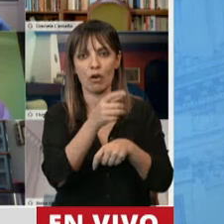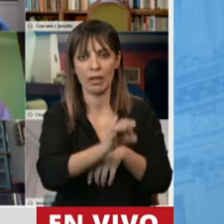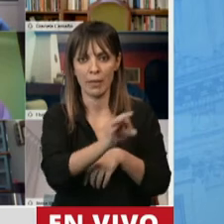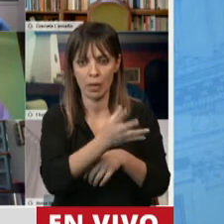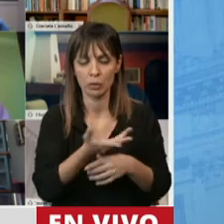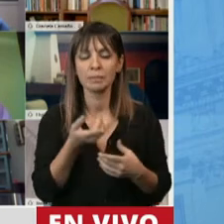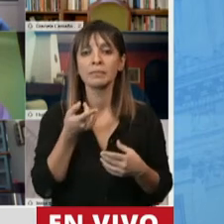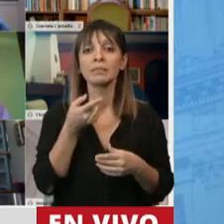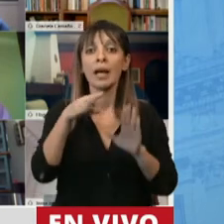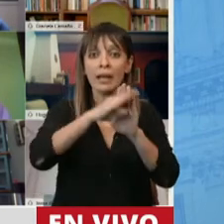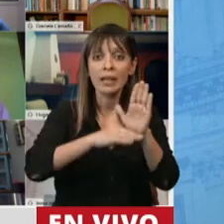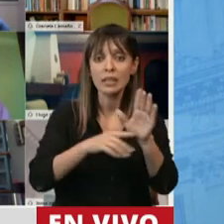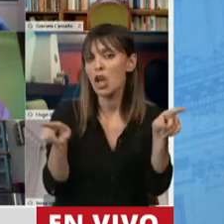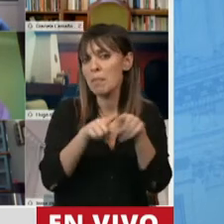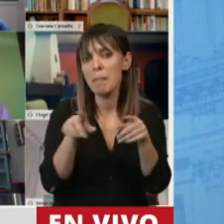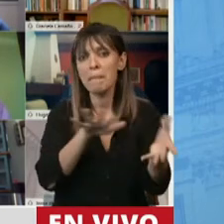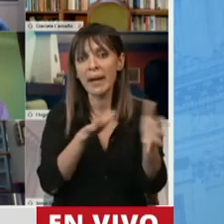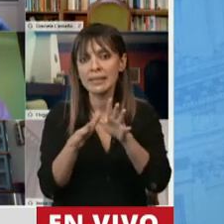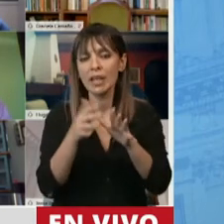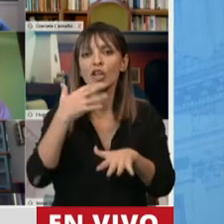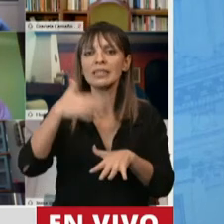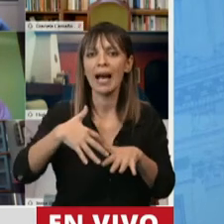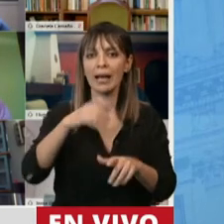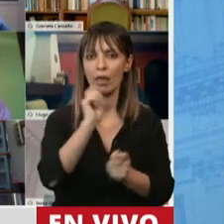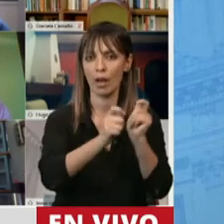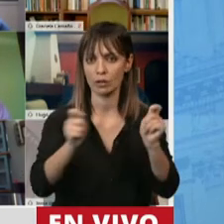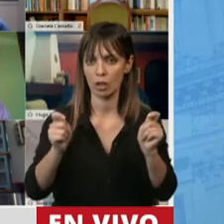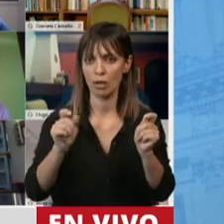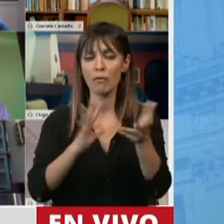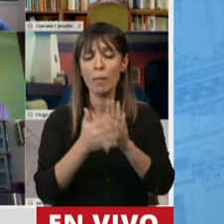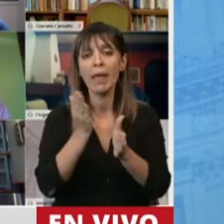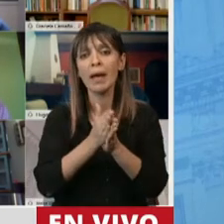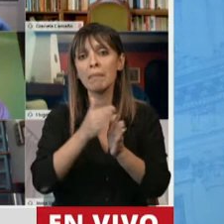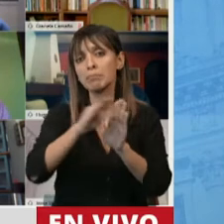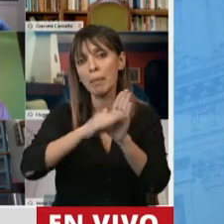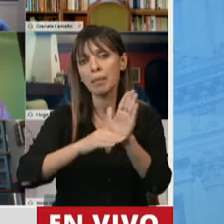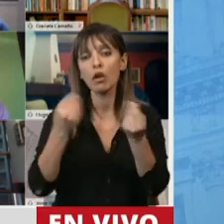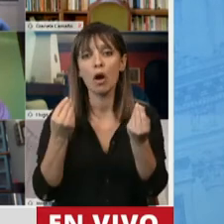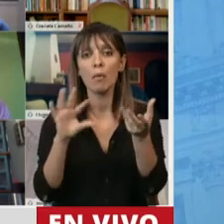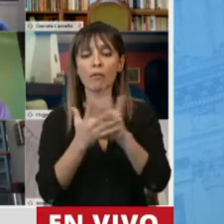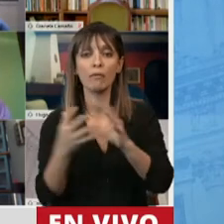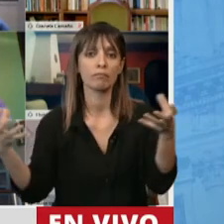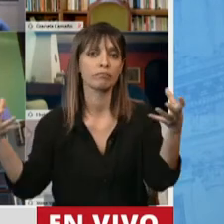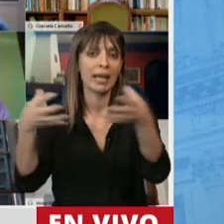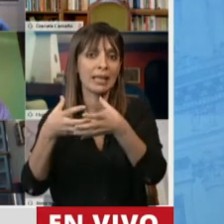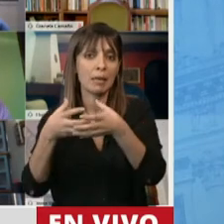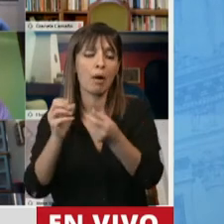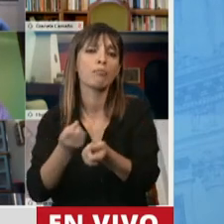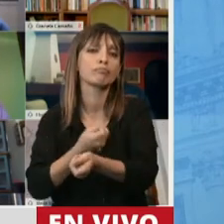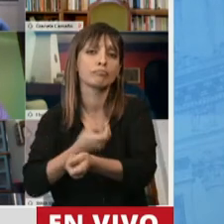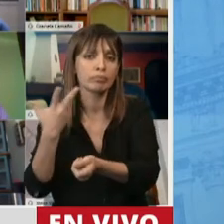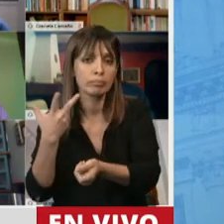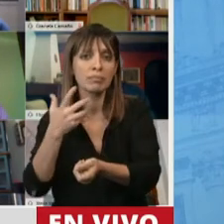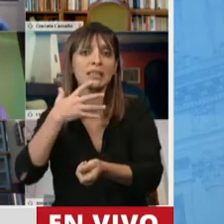son similares a los de donación de sangre. El procedimiento se realiza con un equipo de plasmaféresis que se extrae